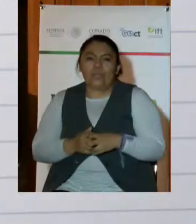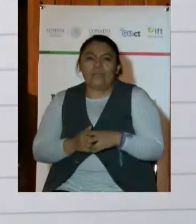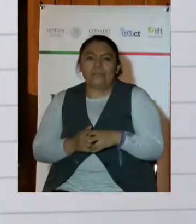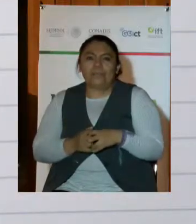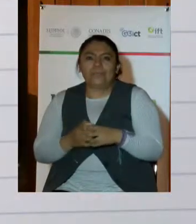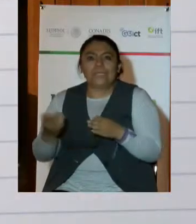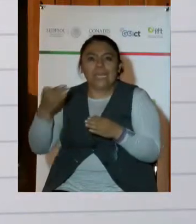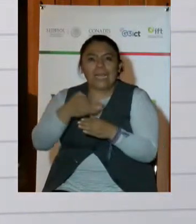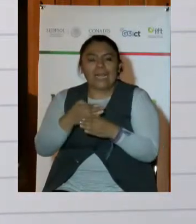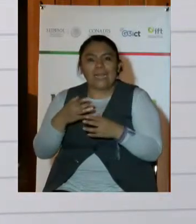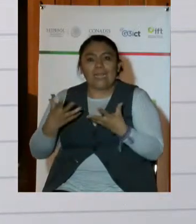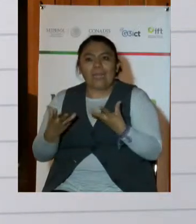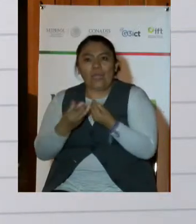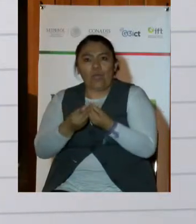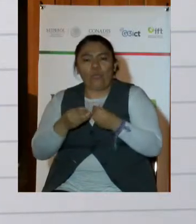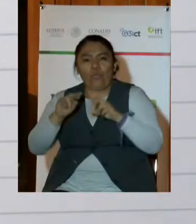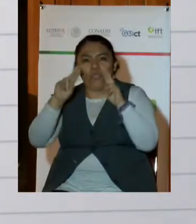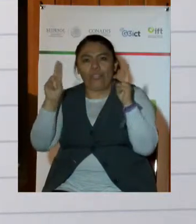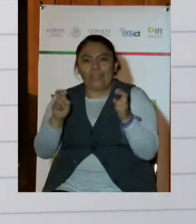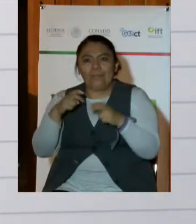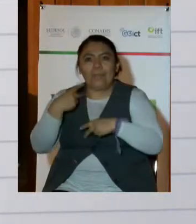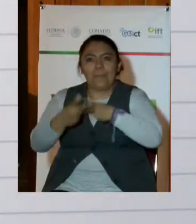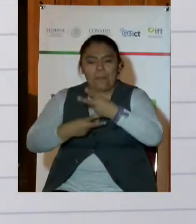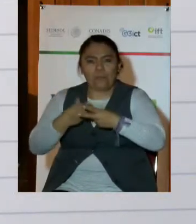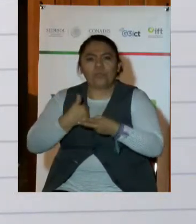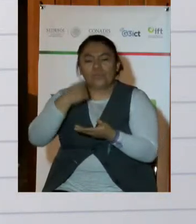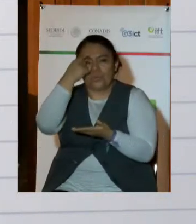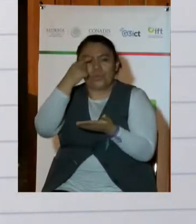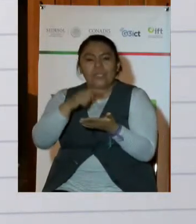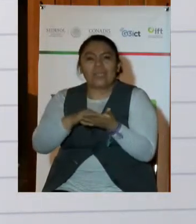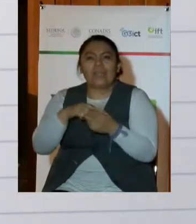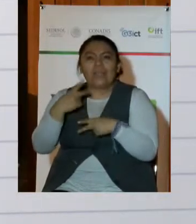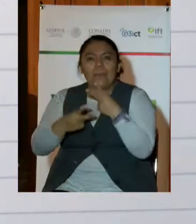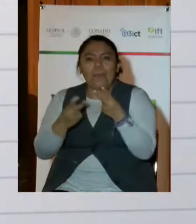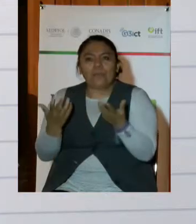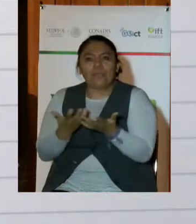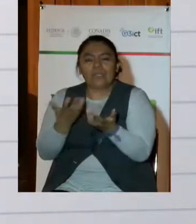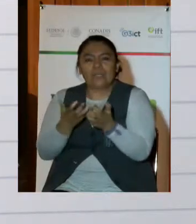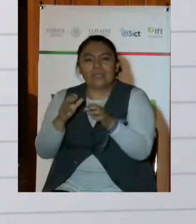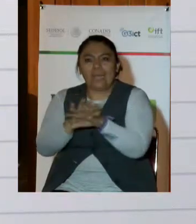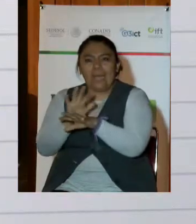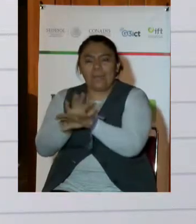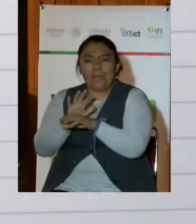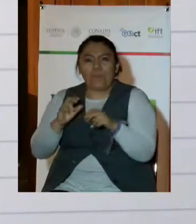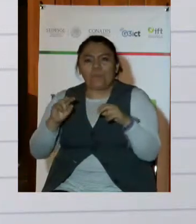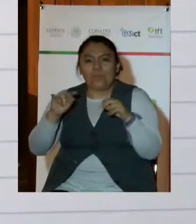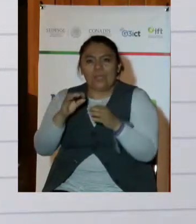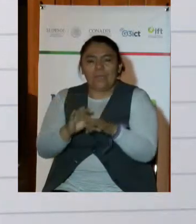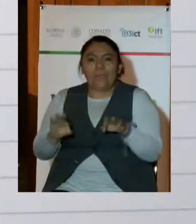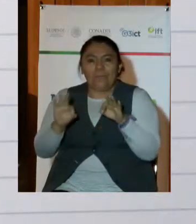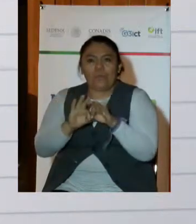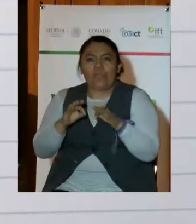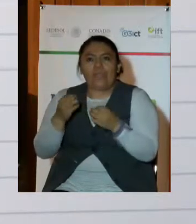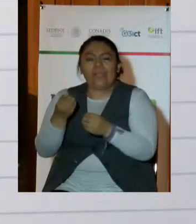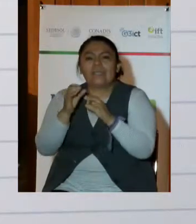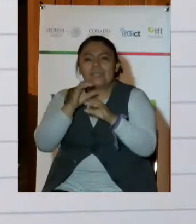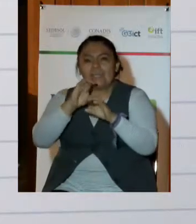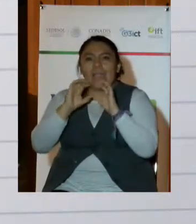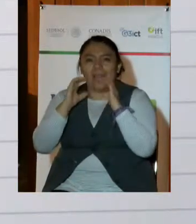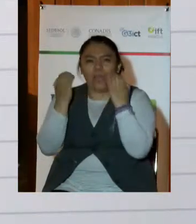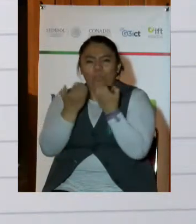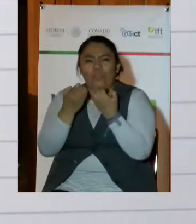importante la voluntad de los actores. Sí, es muy importante que la sociedad civil, que el gobierno y que todos